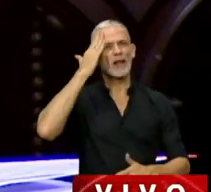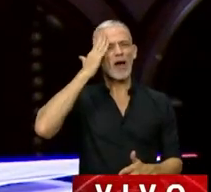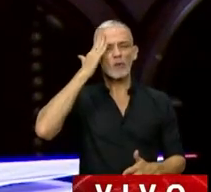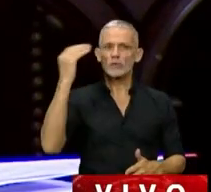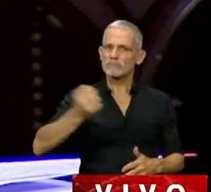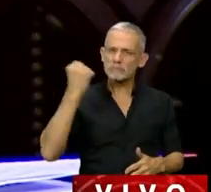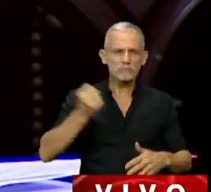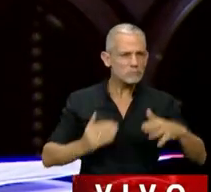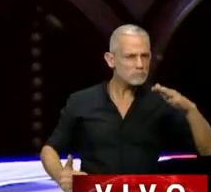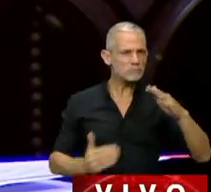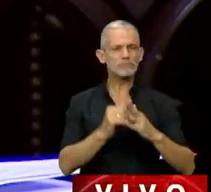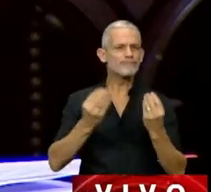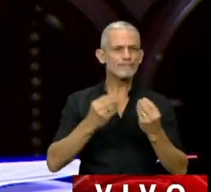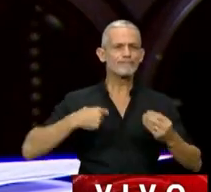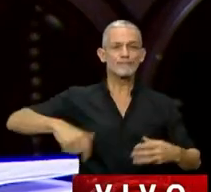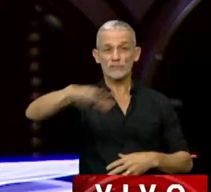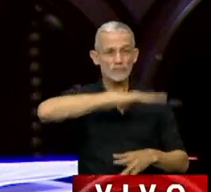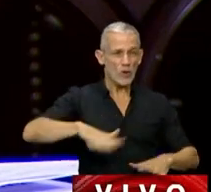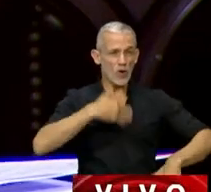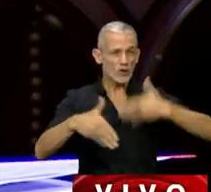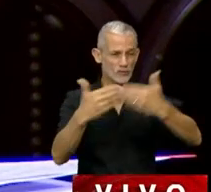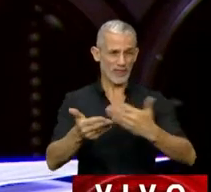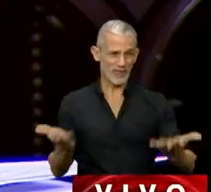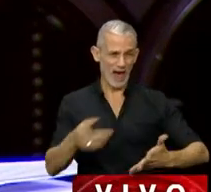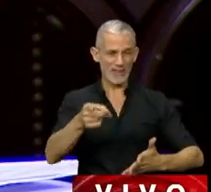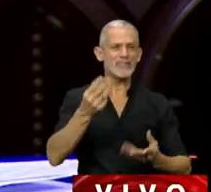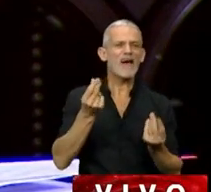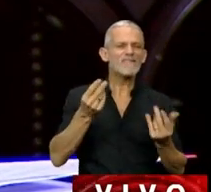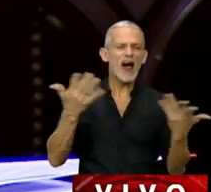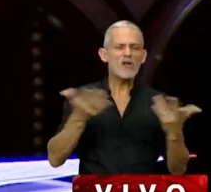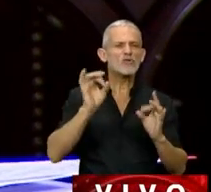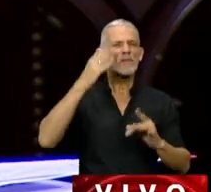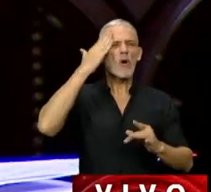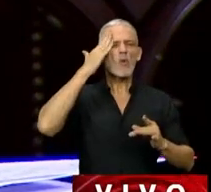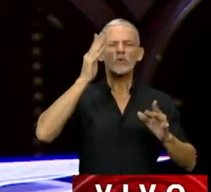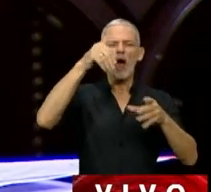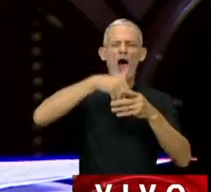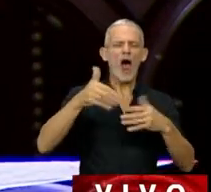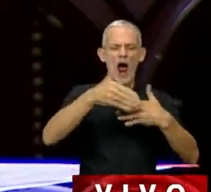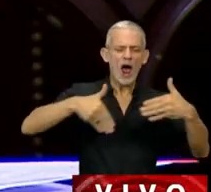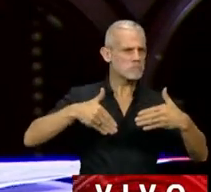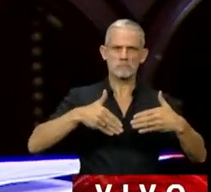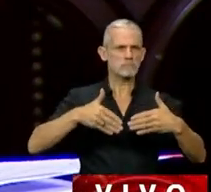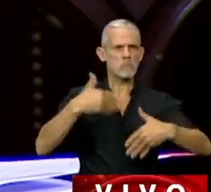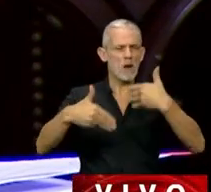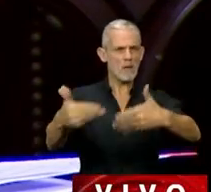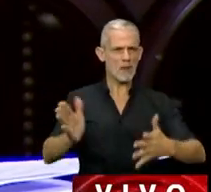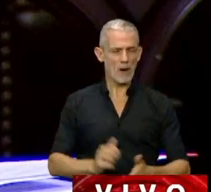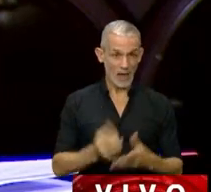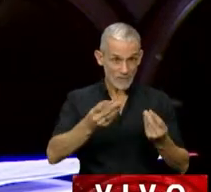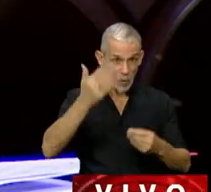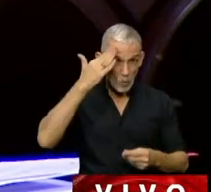es clave para el desarrollo de las sociedades y su valor trasciende lo cultural y lo social. Defendemos